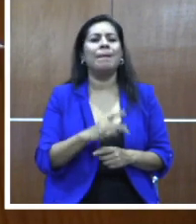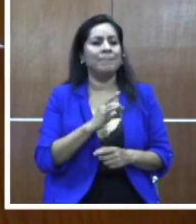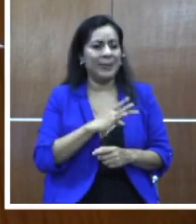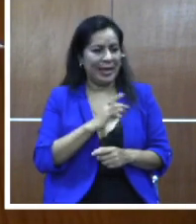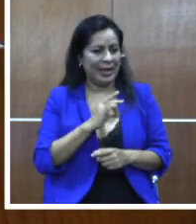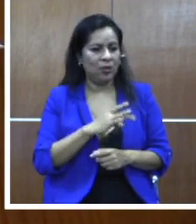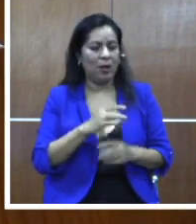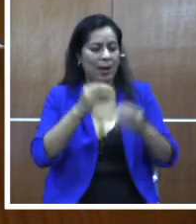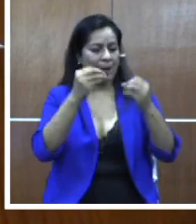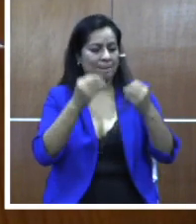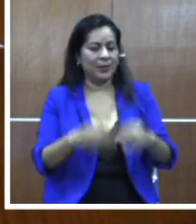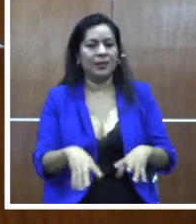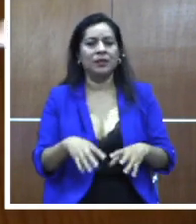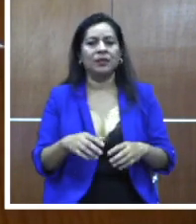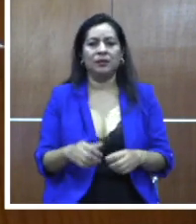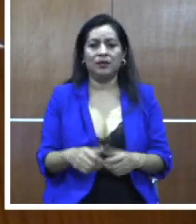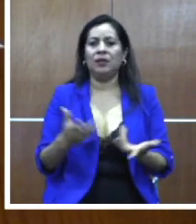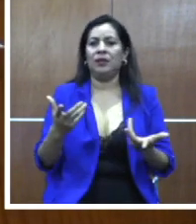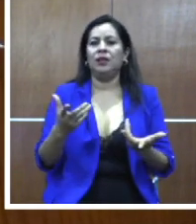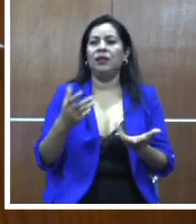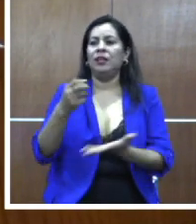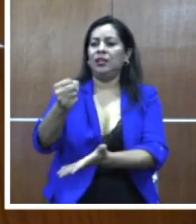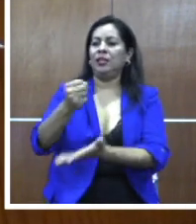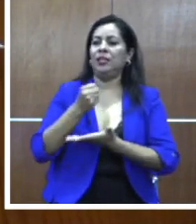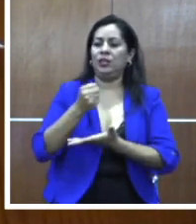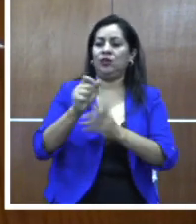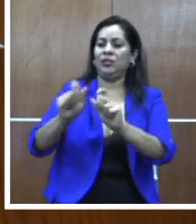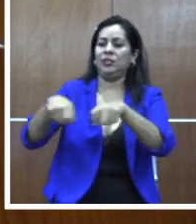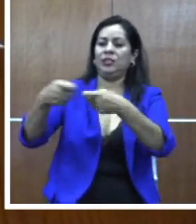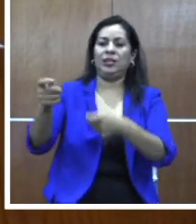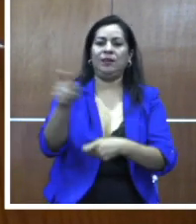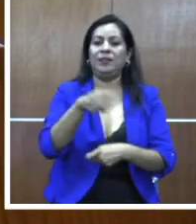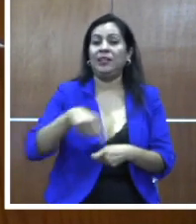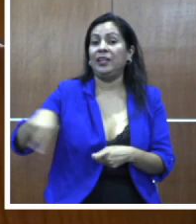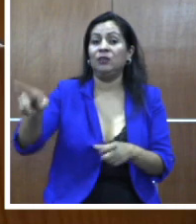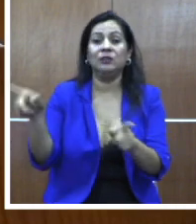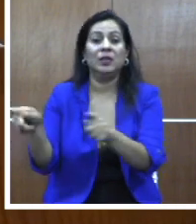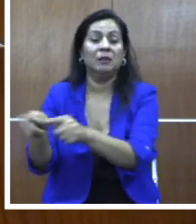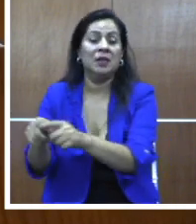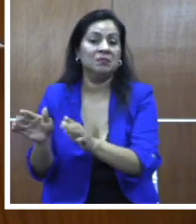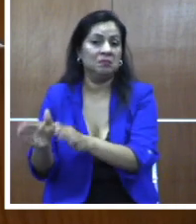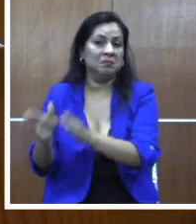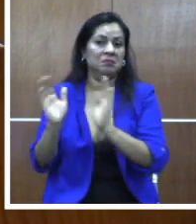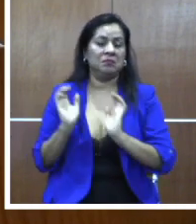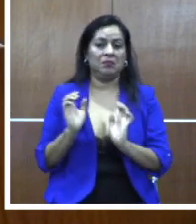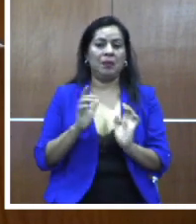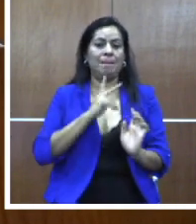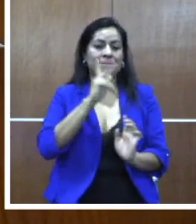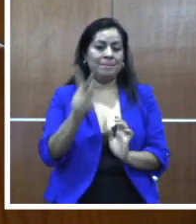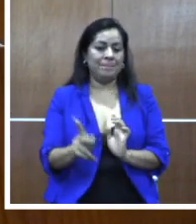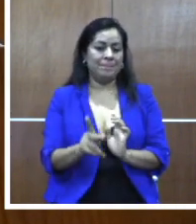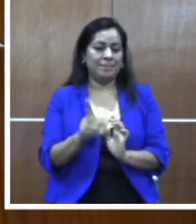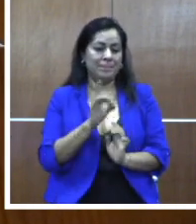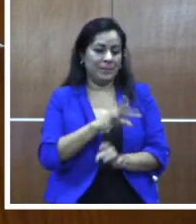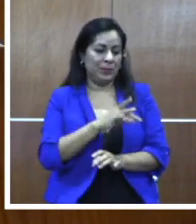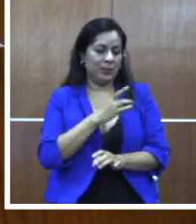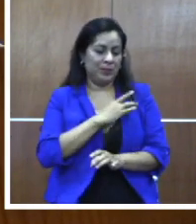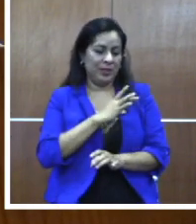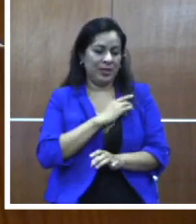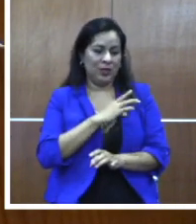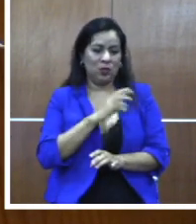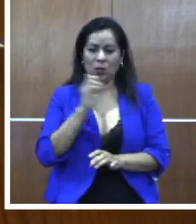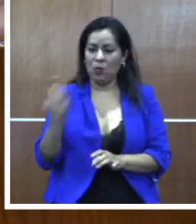a perder el poder que se repartían entre ellos. Miedo a un pueblo que ya